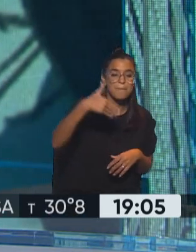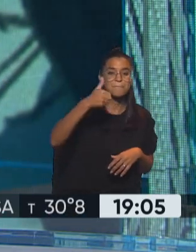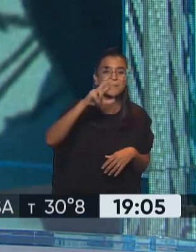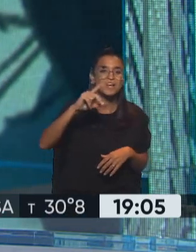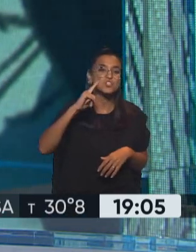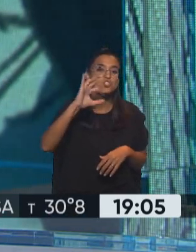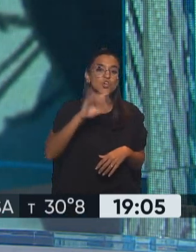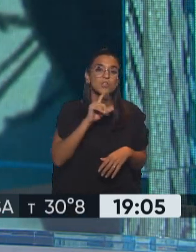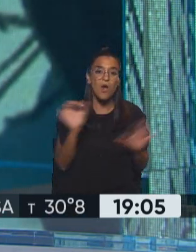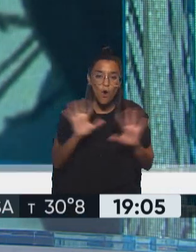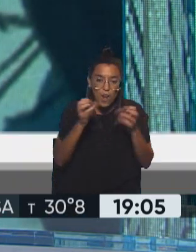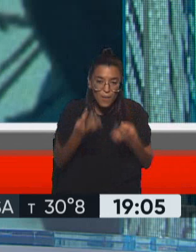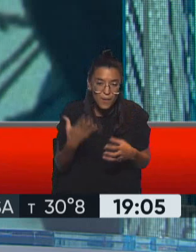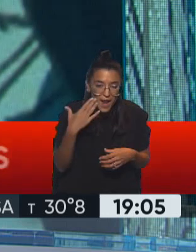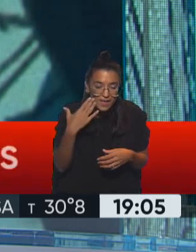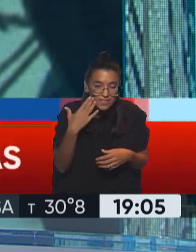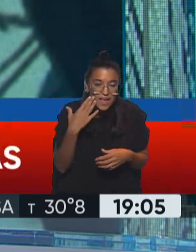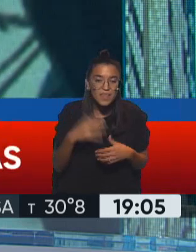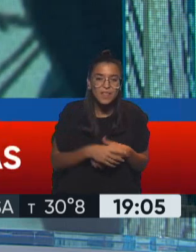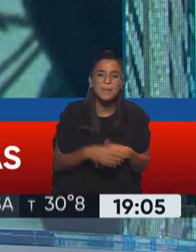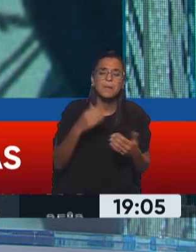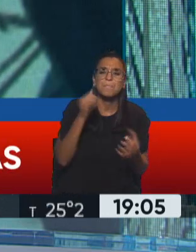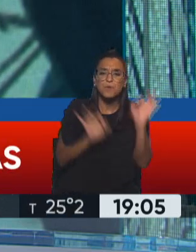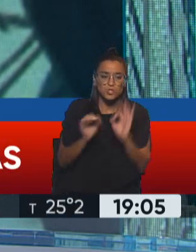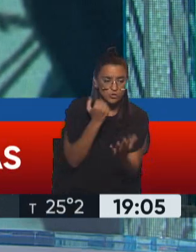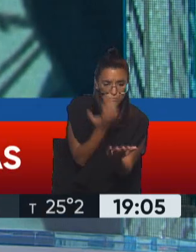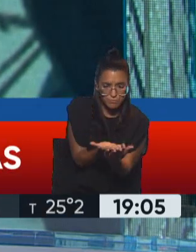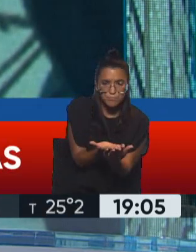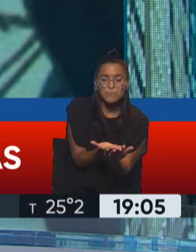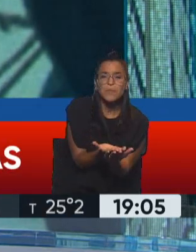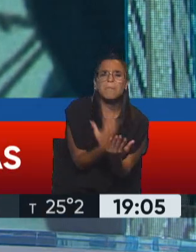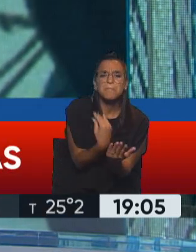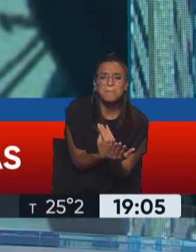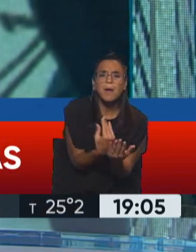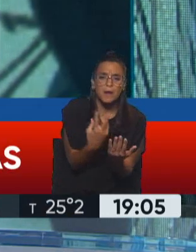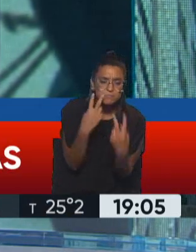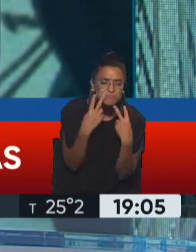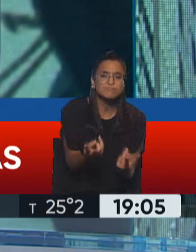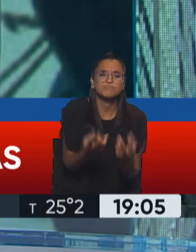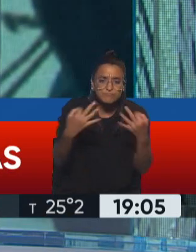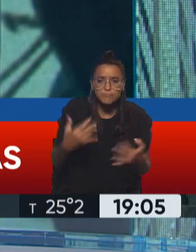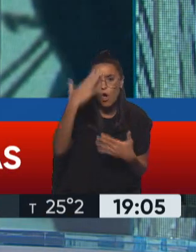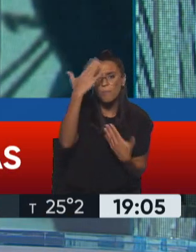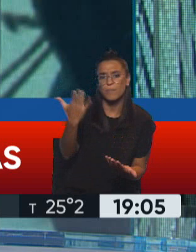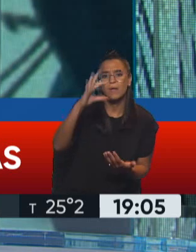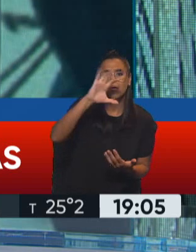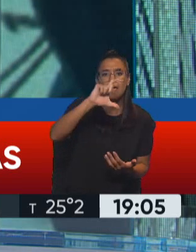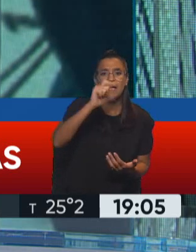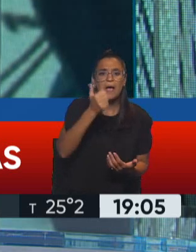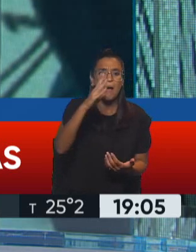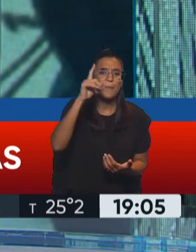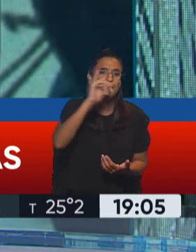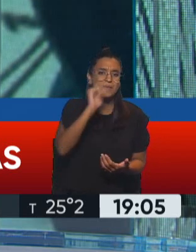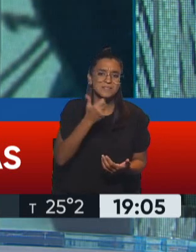presentado... Gisela, ¿cómo estás? Buenas tardes. Presentaste un proyecto justamente para que se lo reconozca, para que se homenajee a José Luis Cabezas. ¿Es